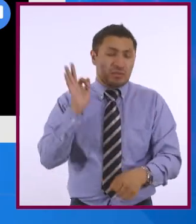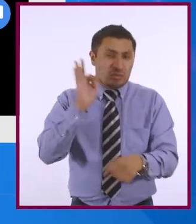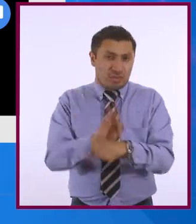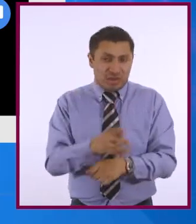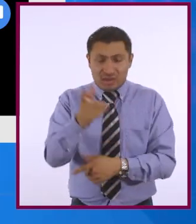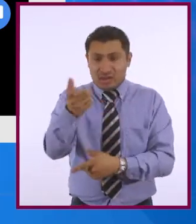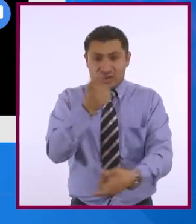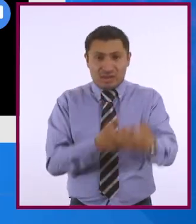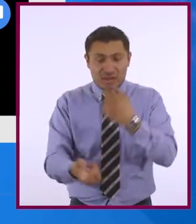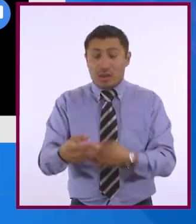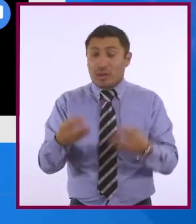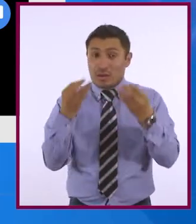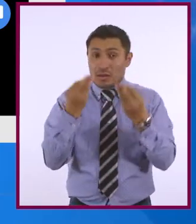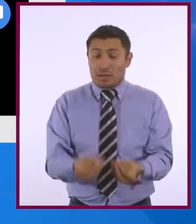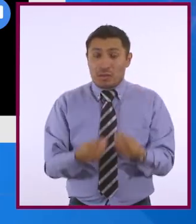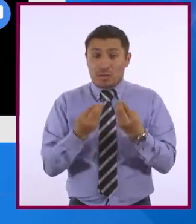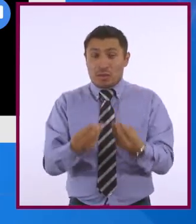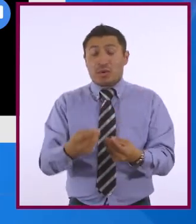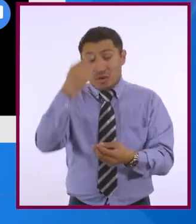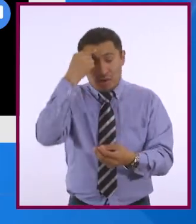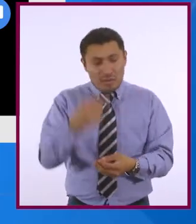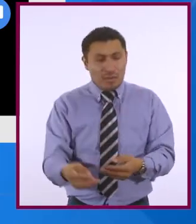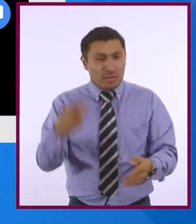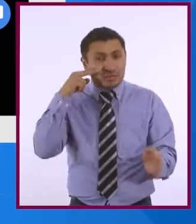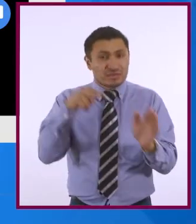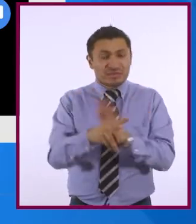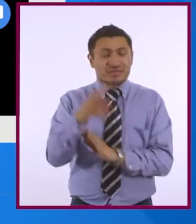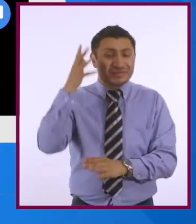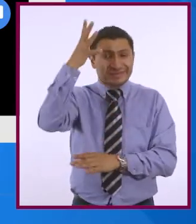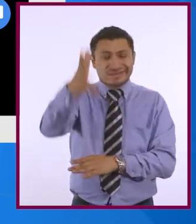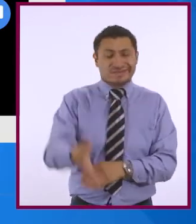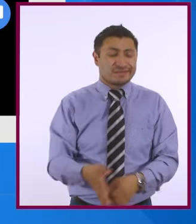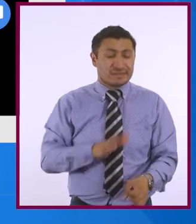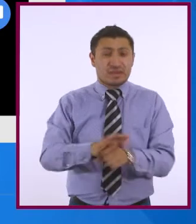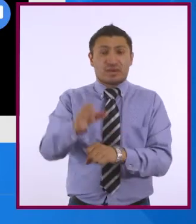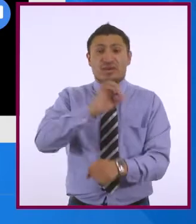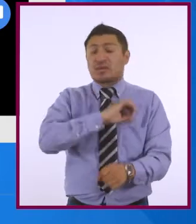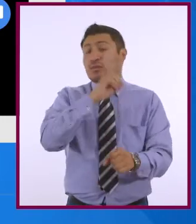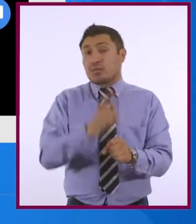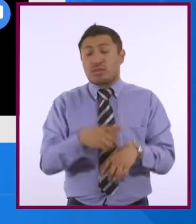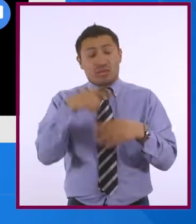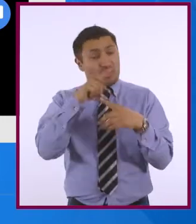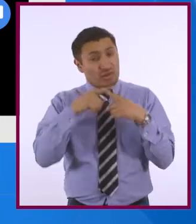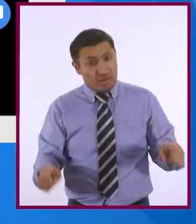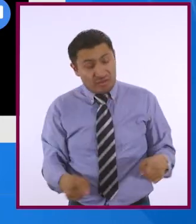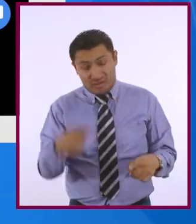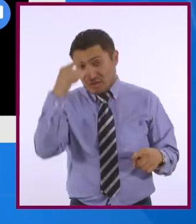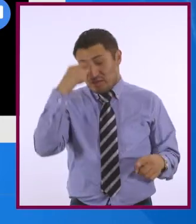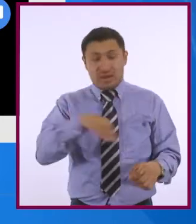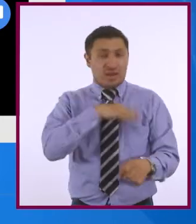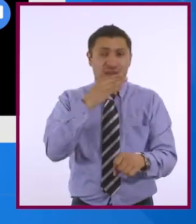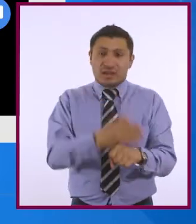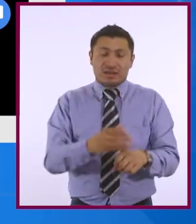presupuesto robusto, ¿no? Para visualizar y difundir cuál es la alternativa a un castigo corporal y humillante, cómo